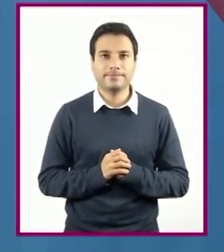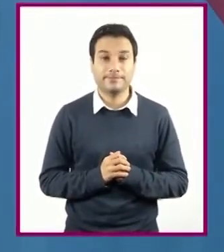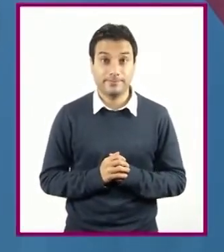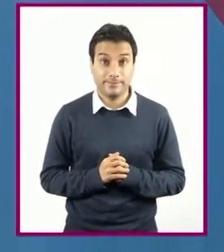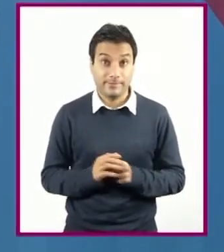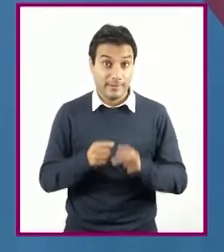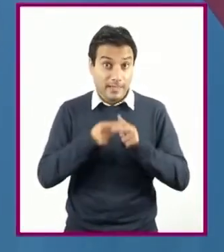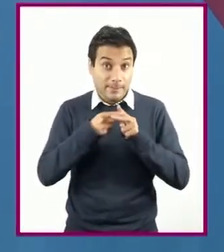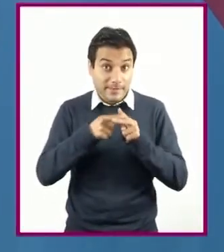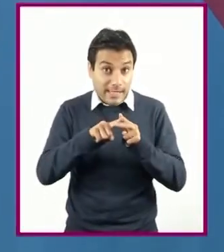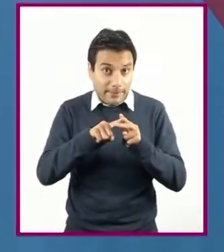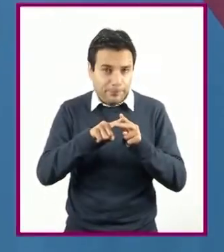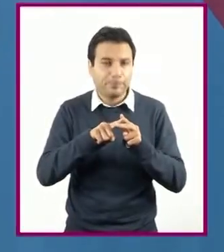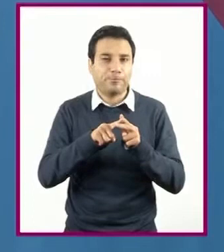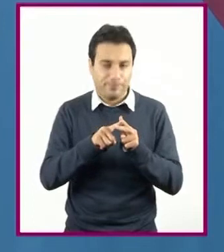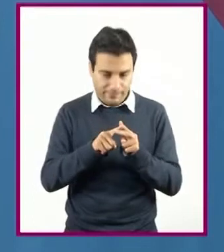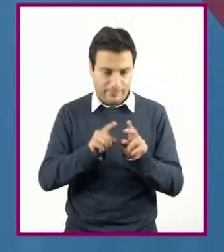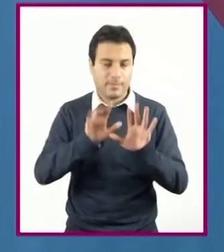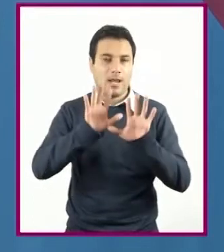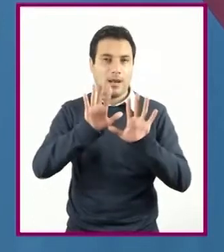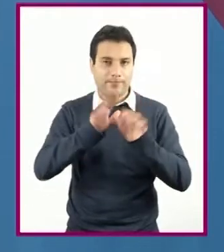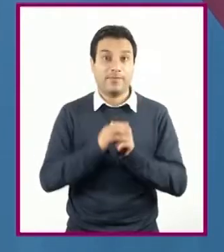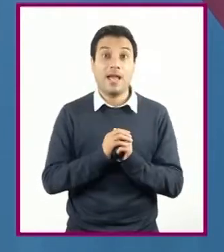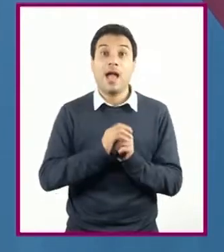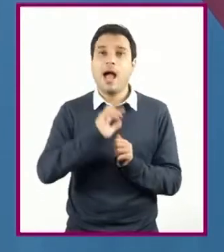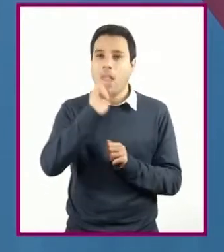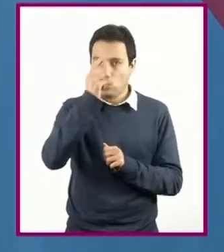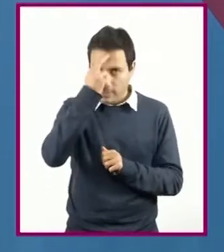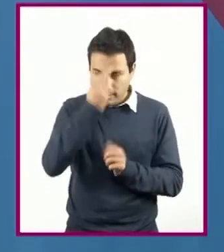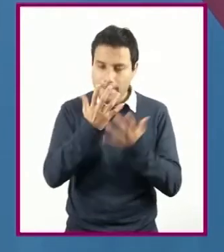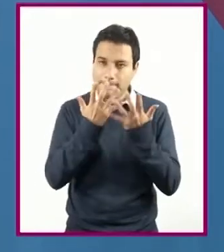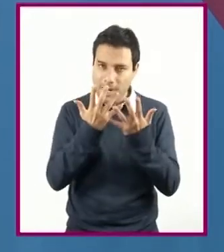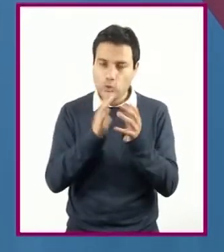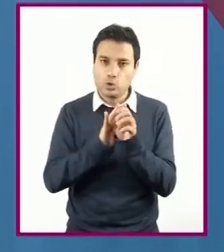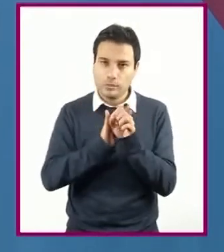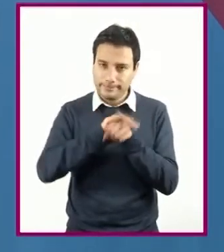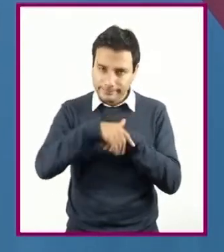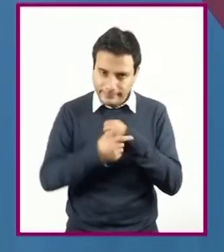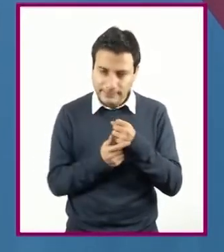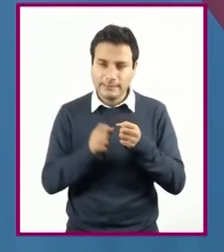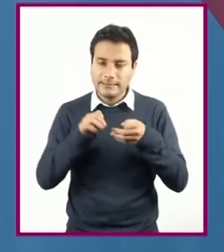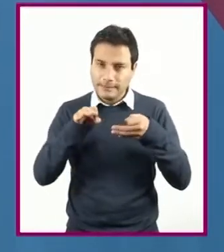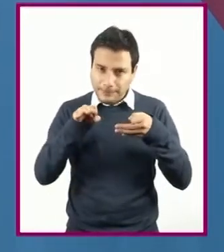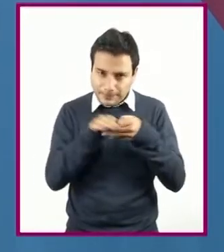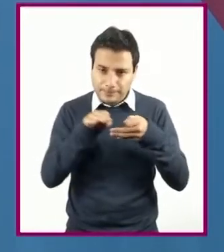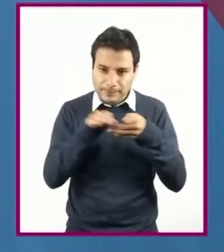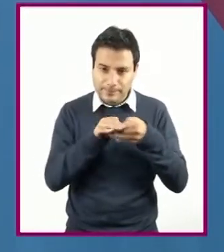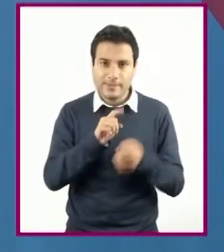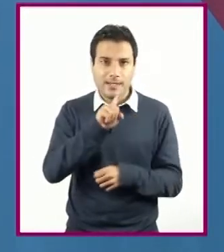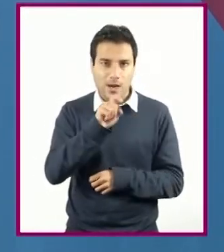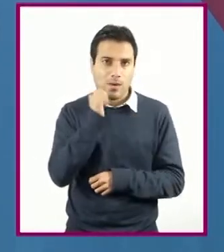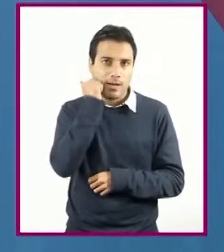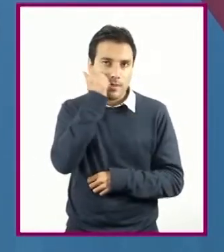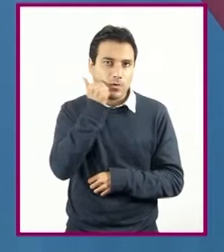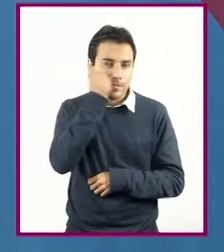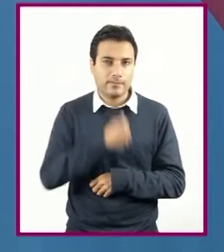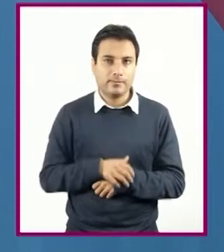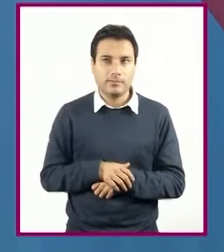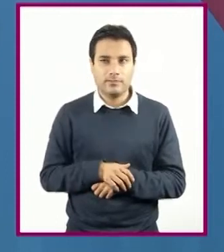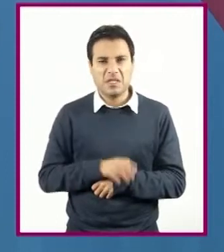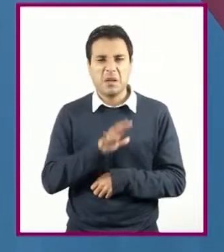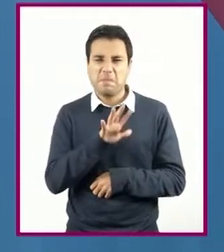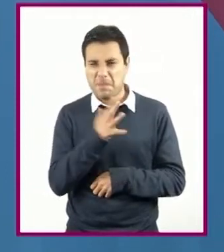Comenzaremos, no sin antes recordarles que es necesario lavarse las manos constantemente con agua y jabón, al menos durante